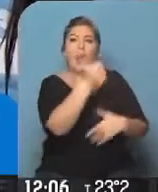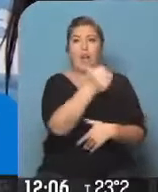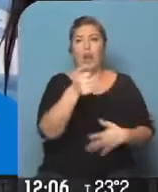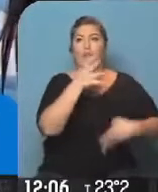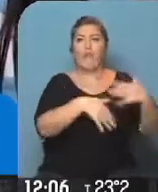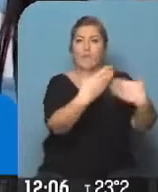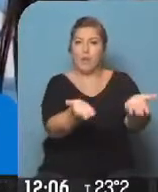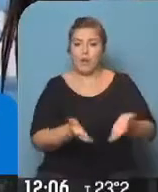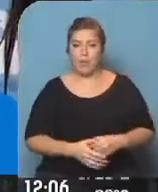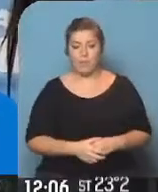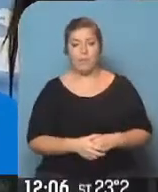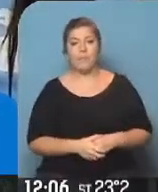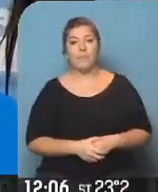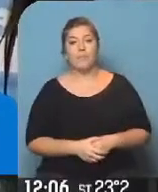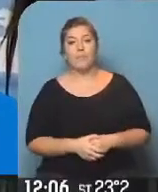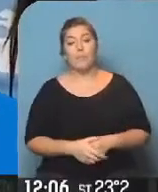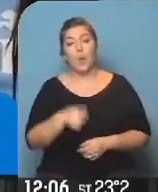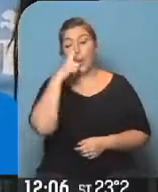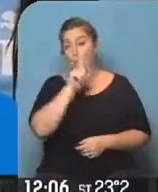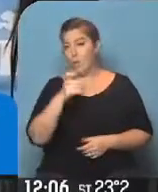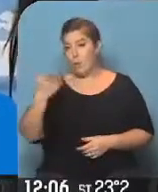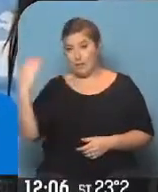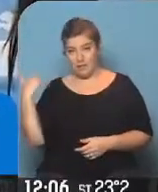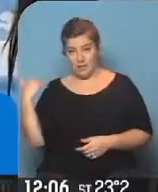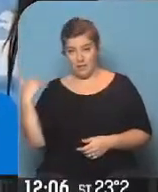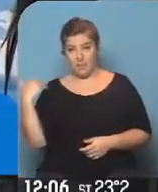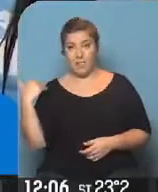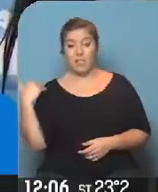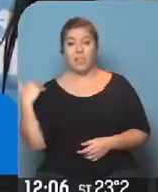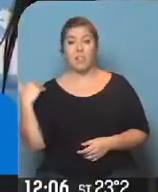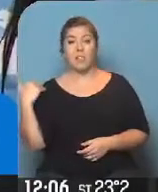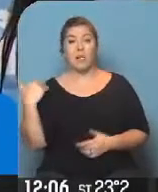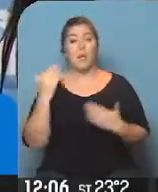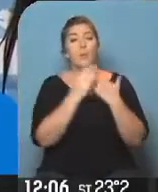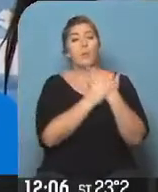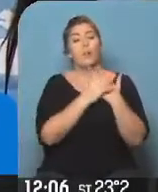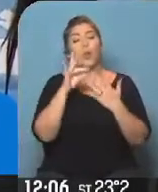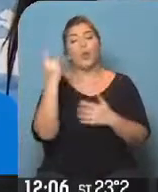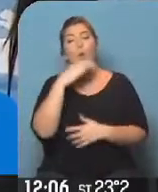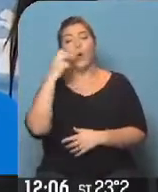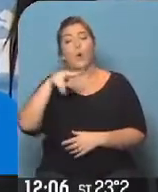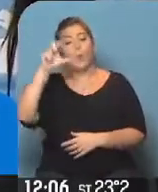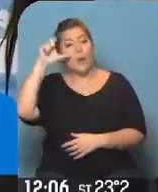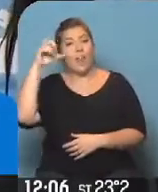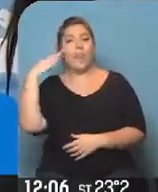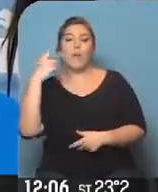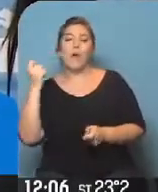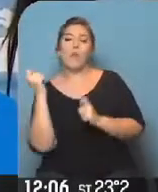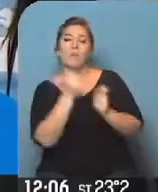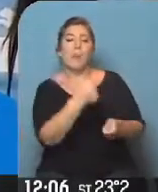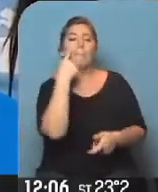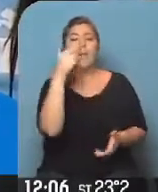funcione. Este último mes, sin ir más lejos, el ministro Dujovne tuvo que girar más de